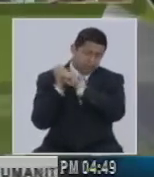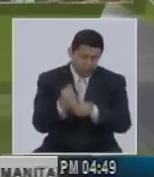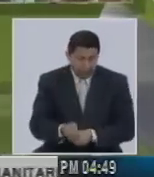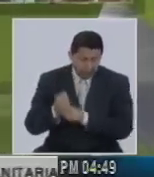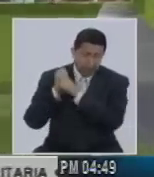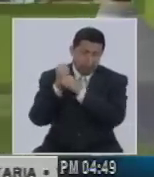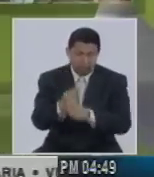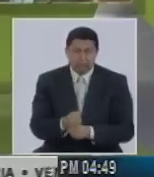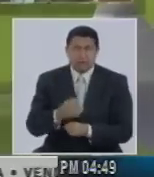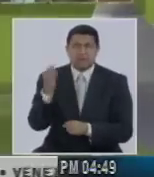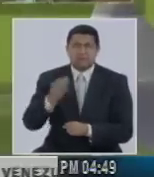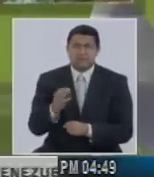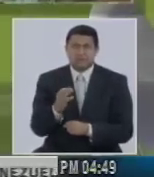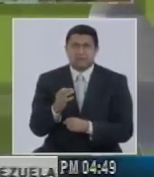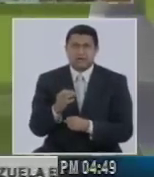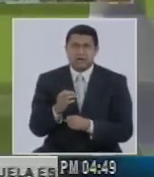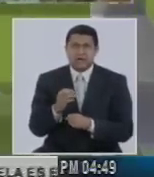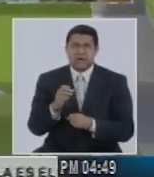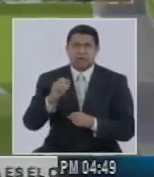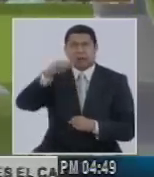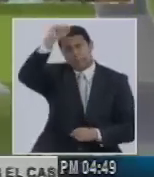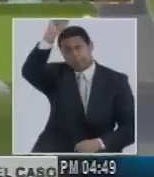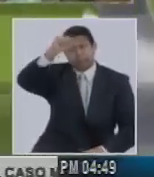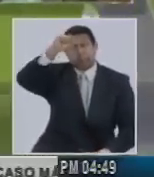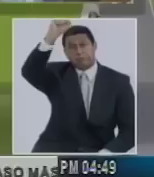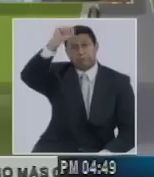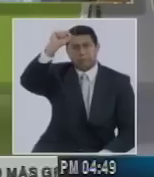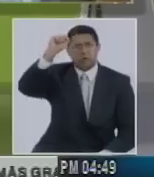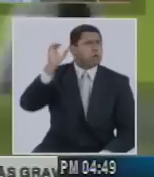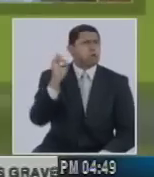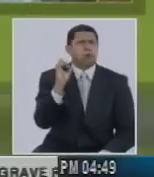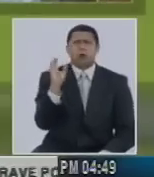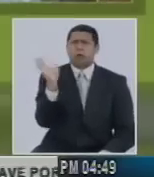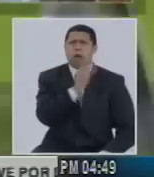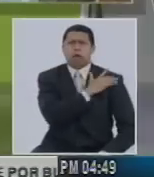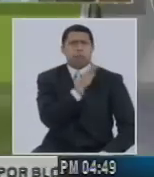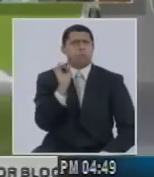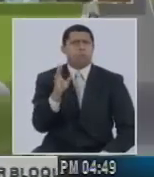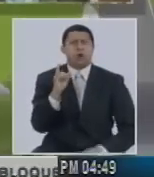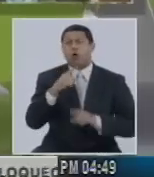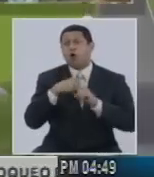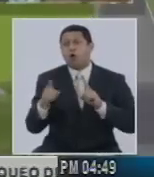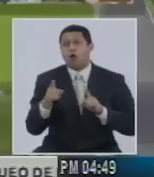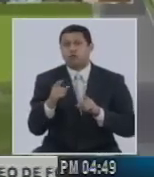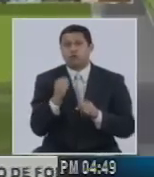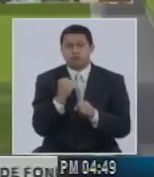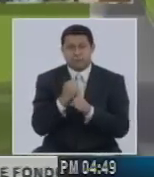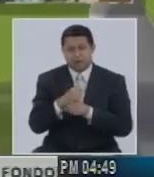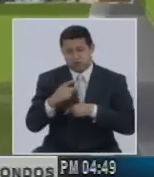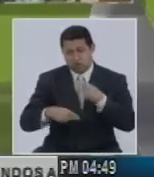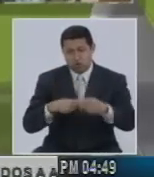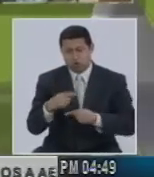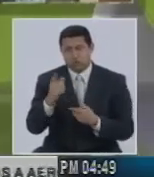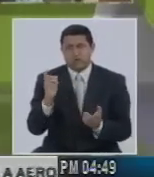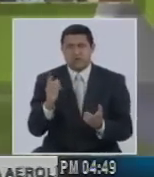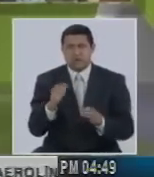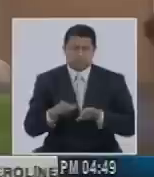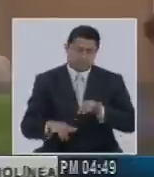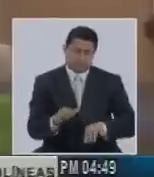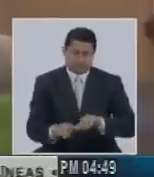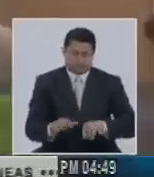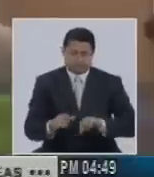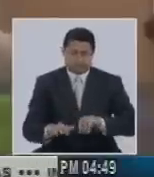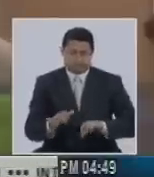trabajan todo el tiempo, electricistas, con el brazo encima y no tienen problema de hombro. Y hay otros que trabajan todo el día en